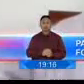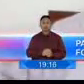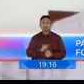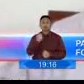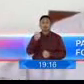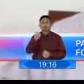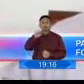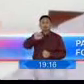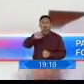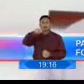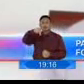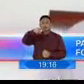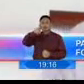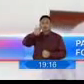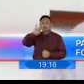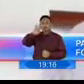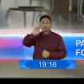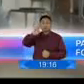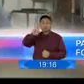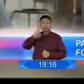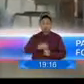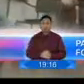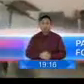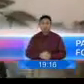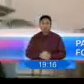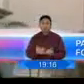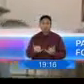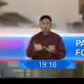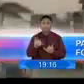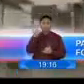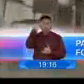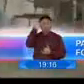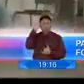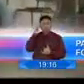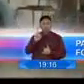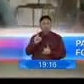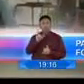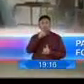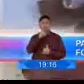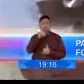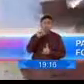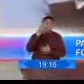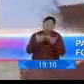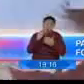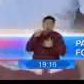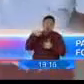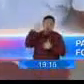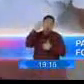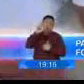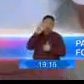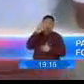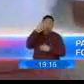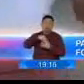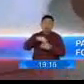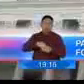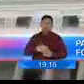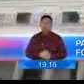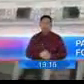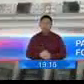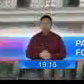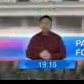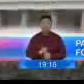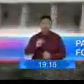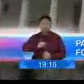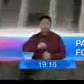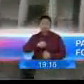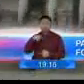ve el panorama incierto, pero se atreve a emitir criterios sobre quienes podrían pasar a una segunda vuelta electoral y que quieren ocupar el